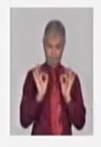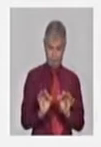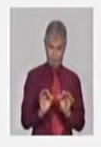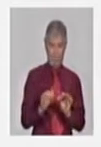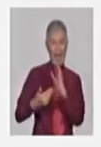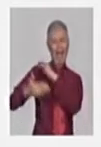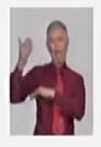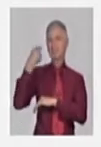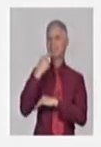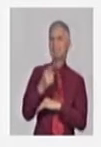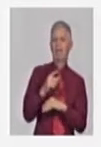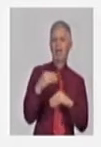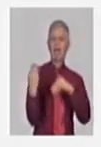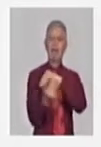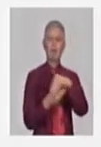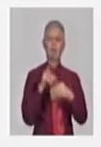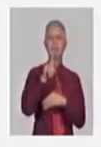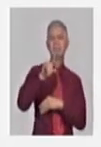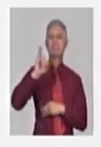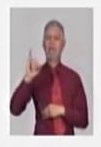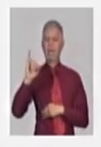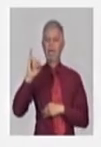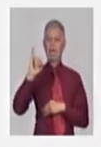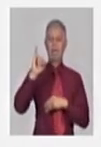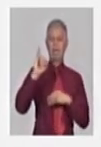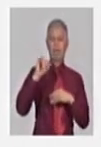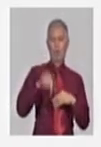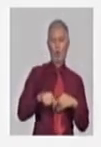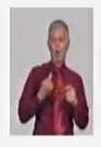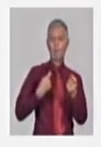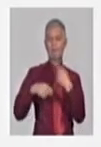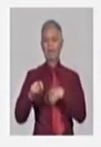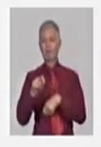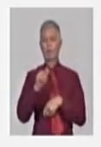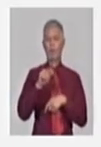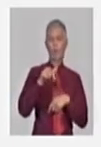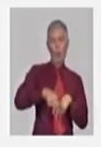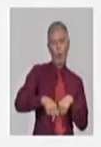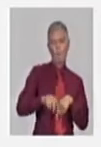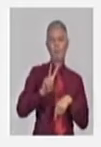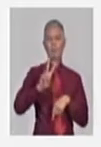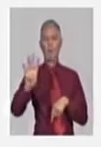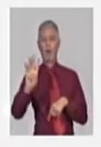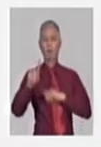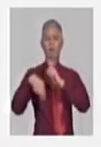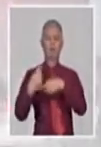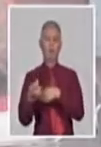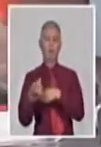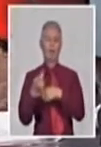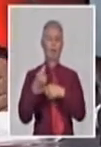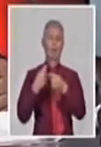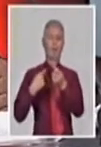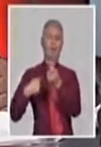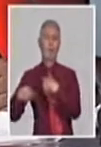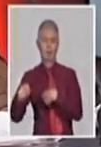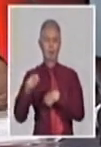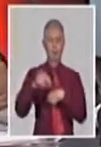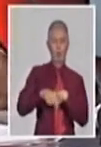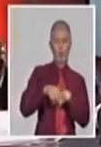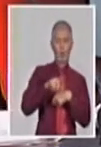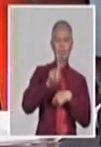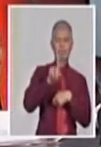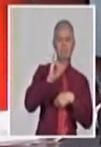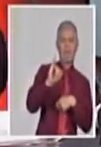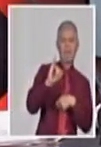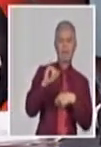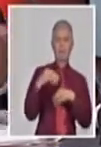16, si yo tengo CUC iba a ser 16 y la vendo hoy es por 24, tengo que ir a soltar los CUC porque hoy es 16 y pierdo